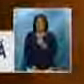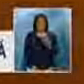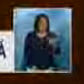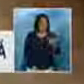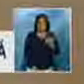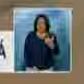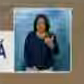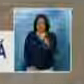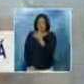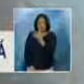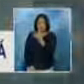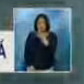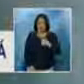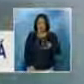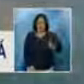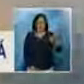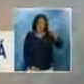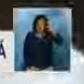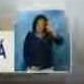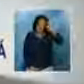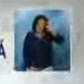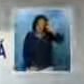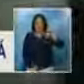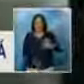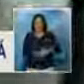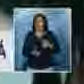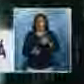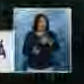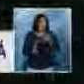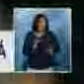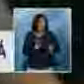dos, tres, cuatro disparos seguidos con la intención de matar.